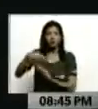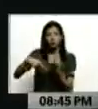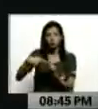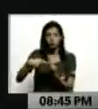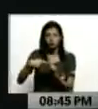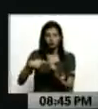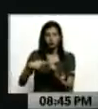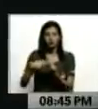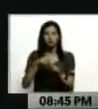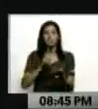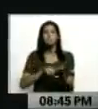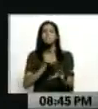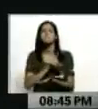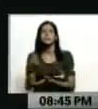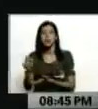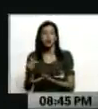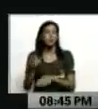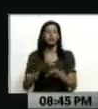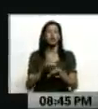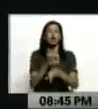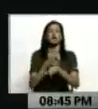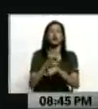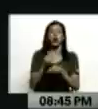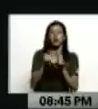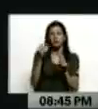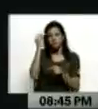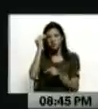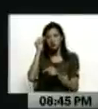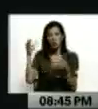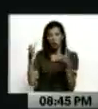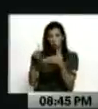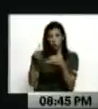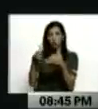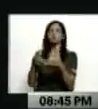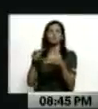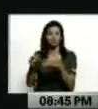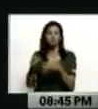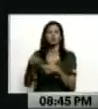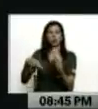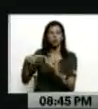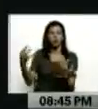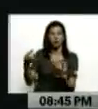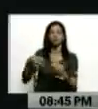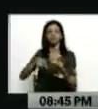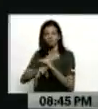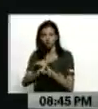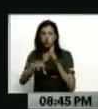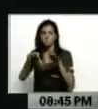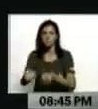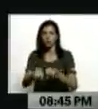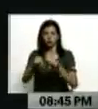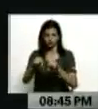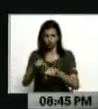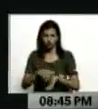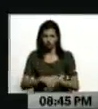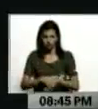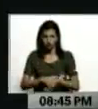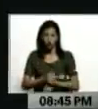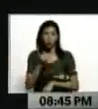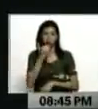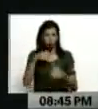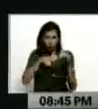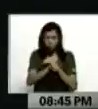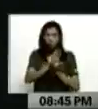movimiento de izquierda revolucionario mir calificado de subversivo por el gobierno de acción democrática allanaron la universidad